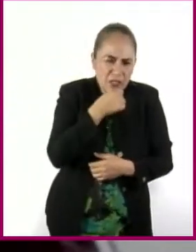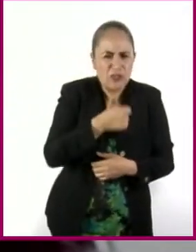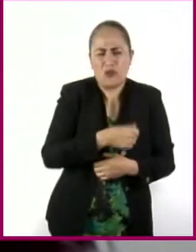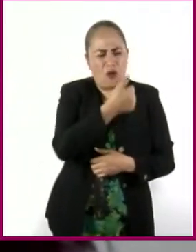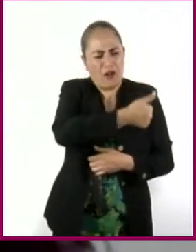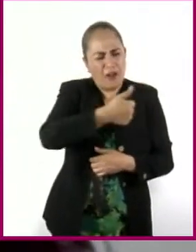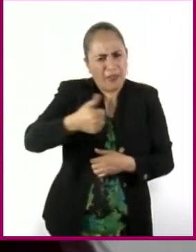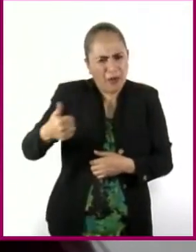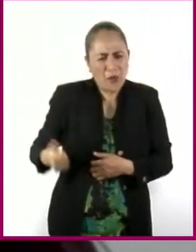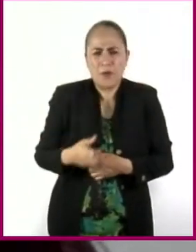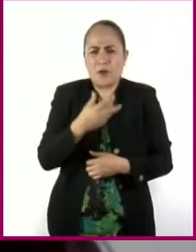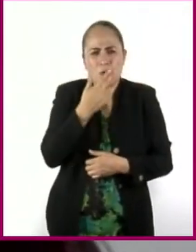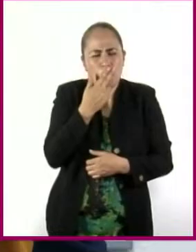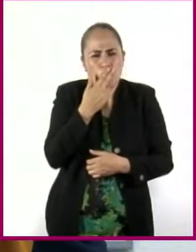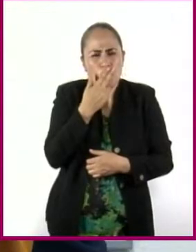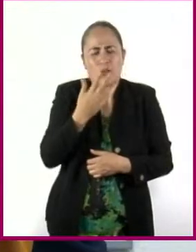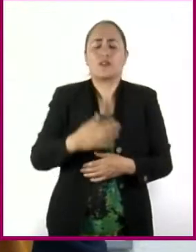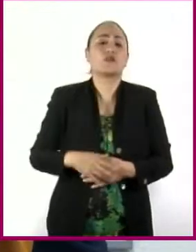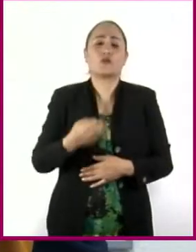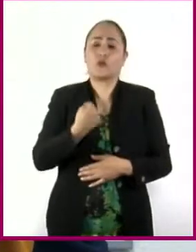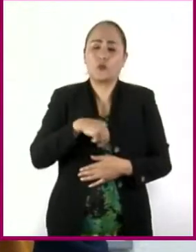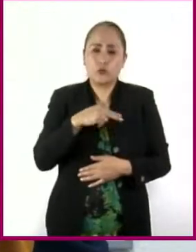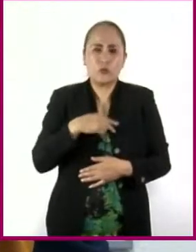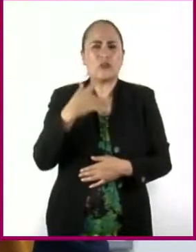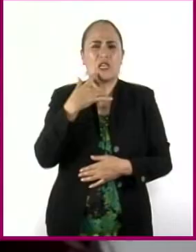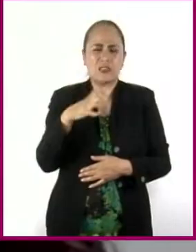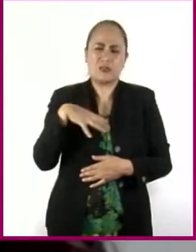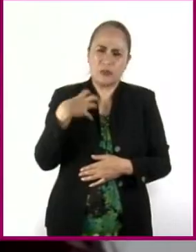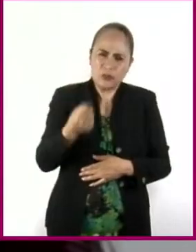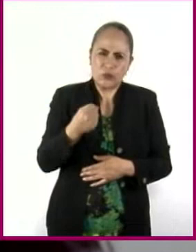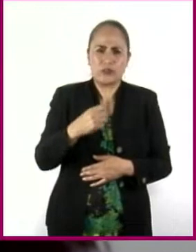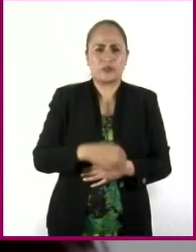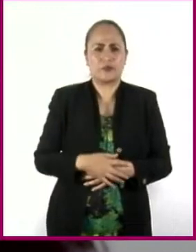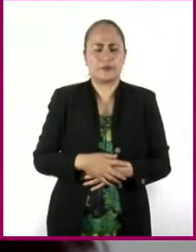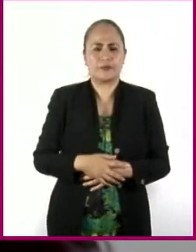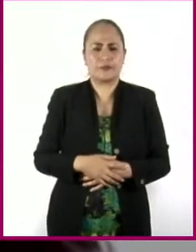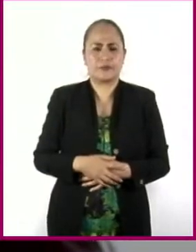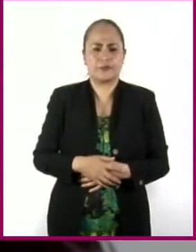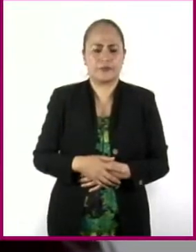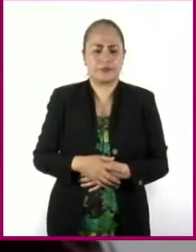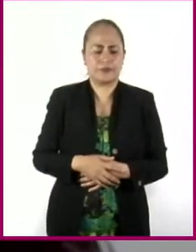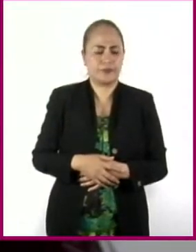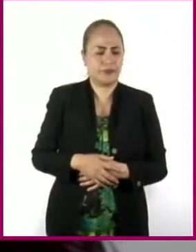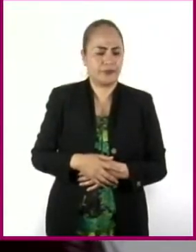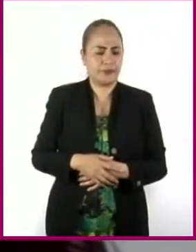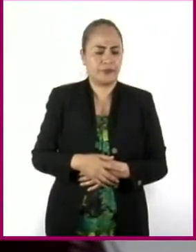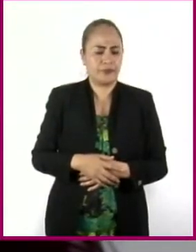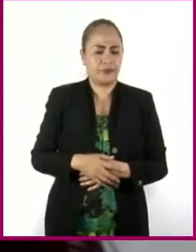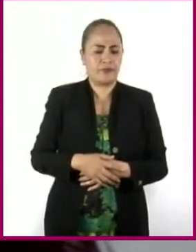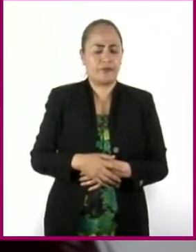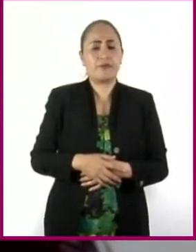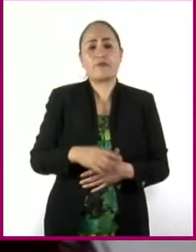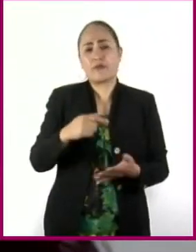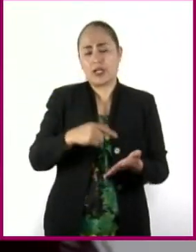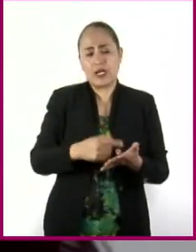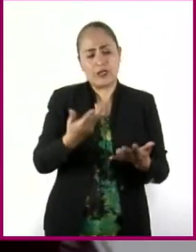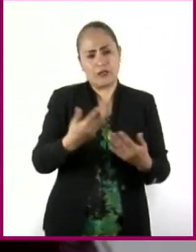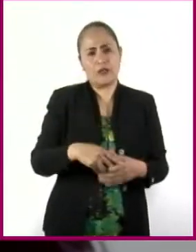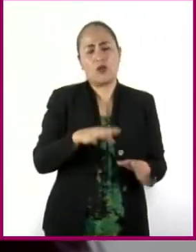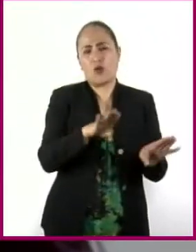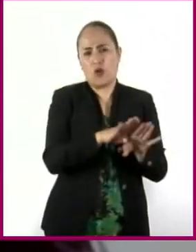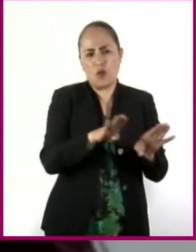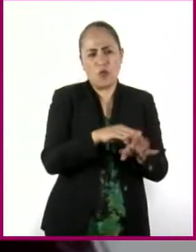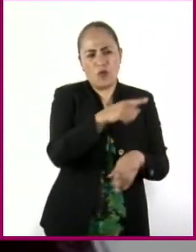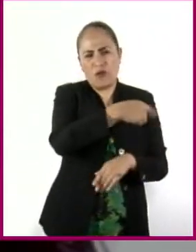ahí tenemos que trabajar mucho. Ahora, en el marco de la década del envejecimiento